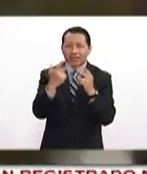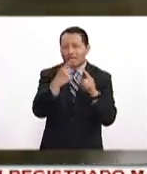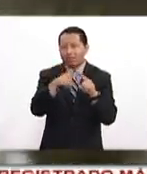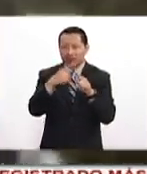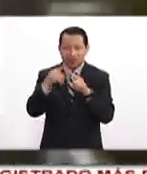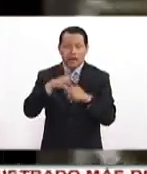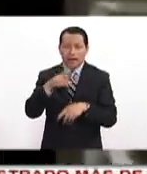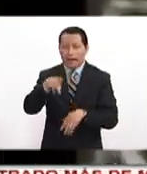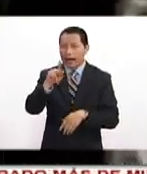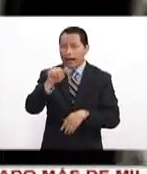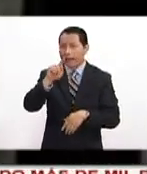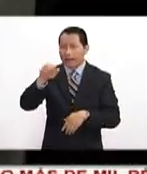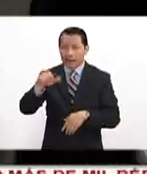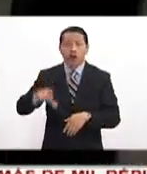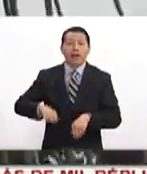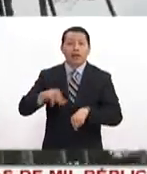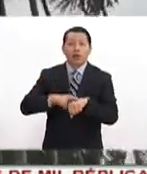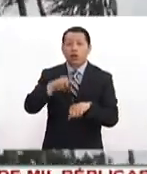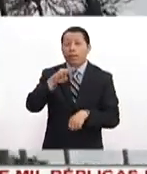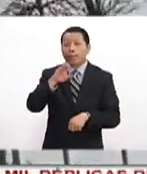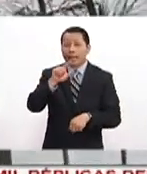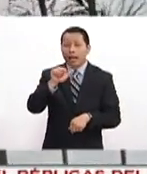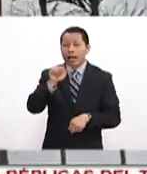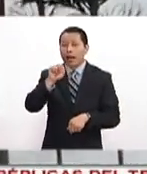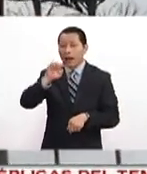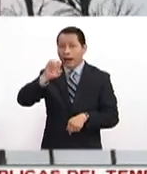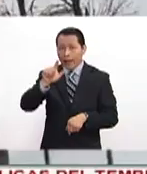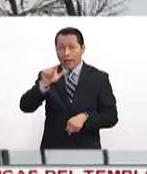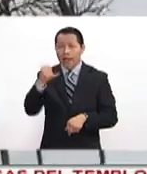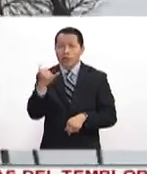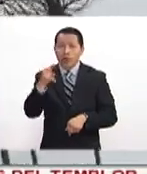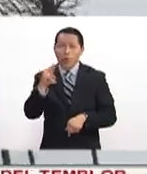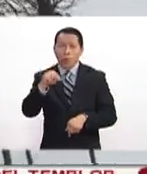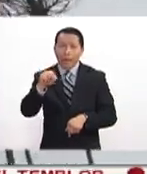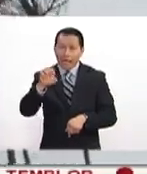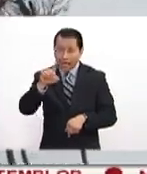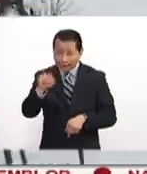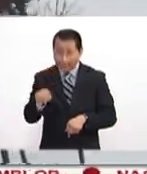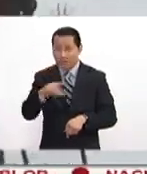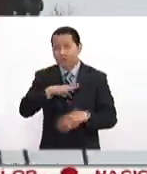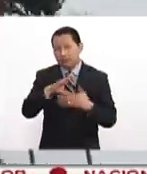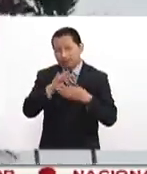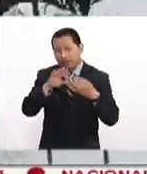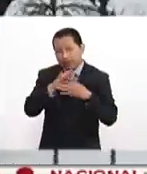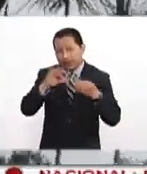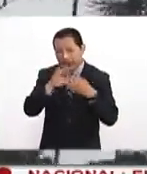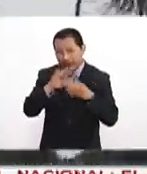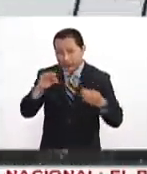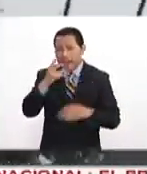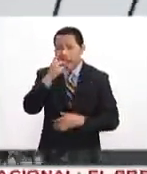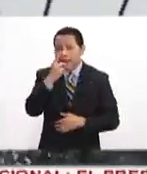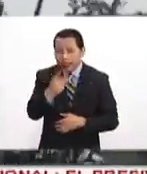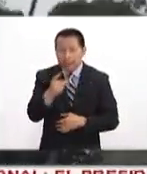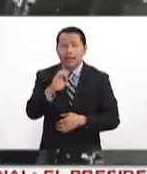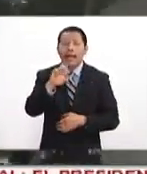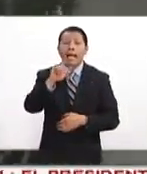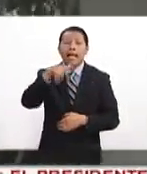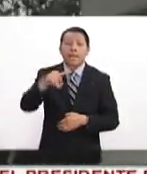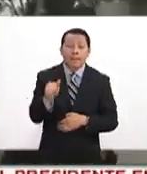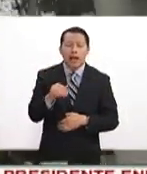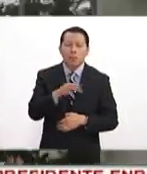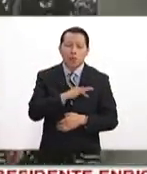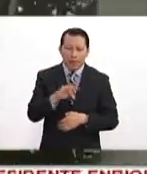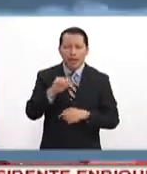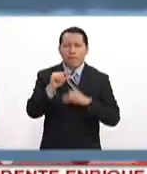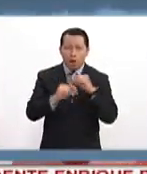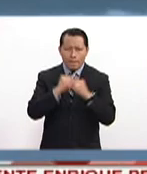el paso de Katia. El gobernador Miguel Ángel Yunes ofreció una conferencia de prensa donde informó que las condiciones climatológicas han